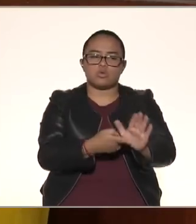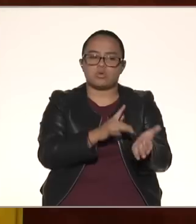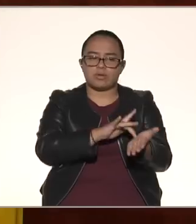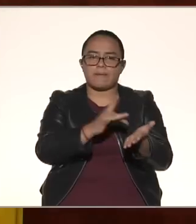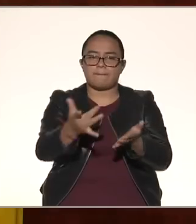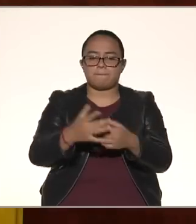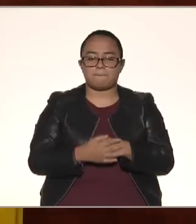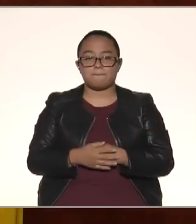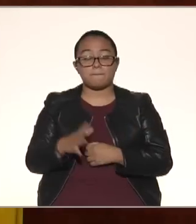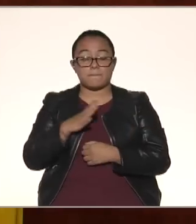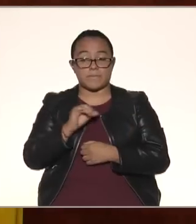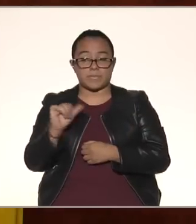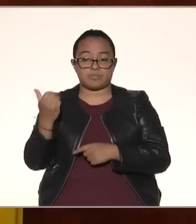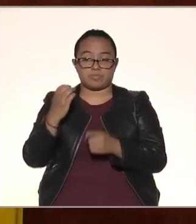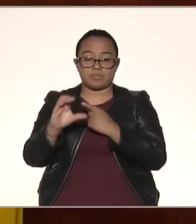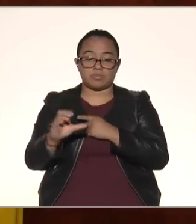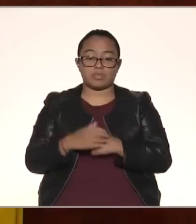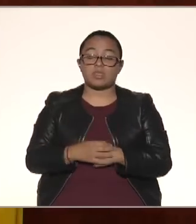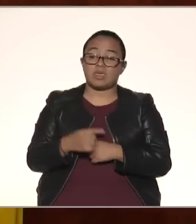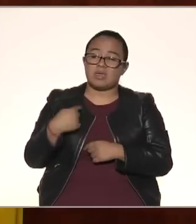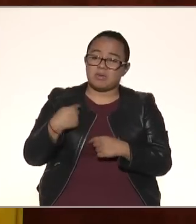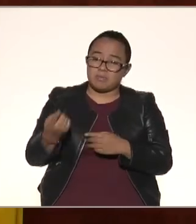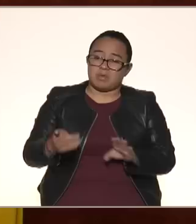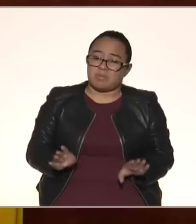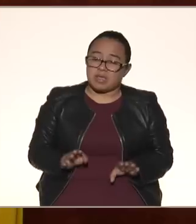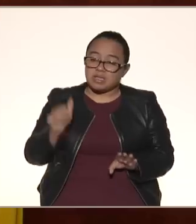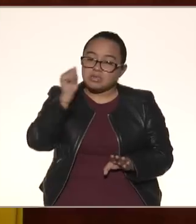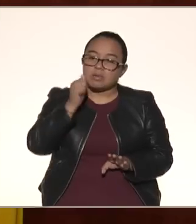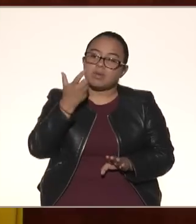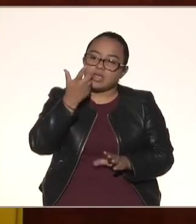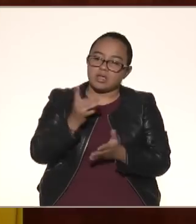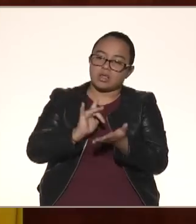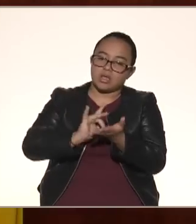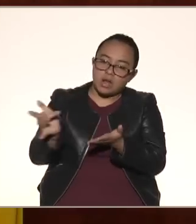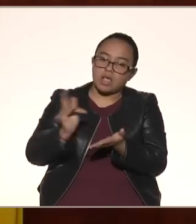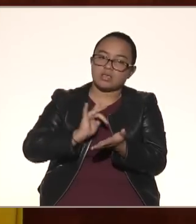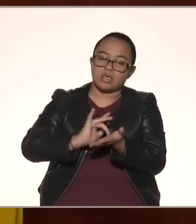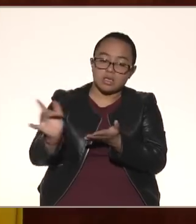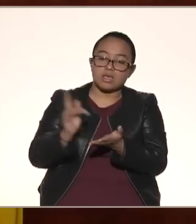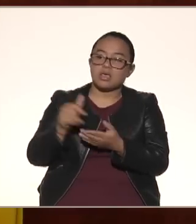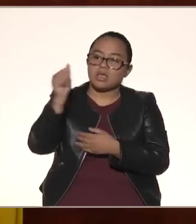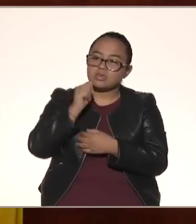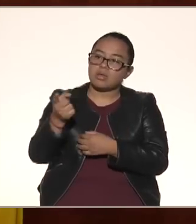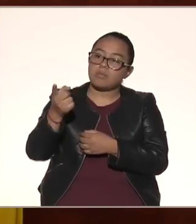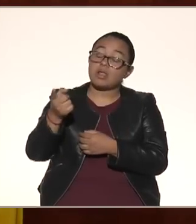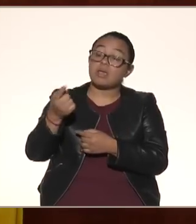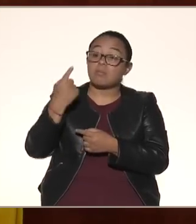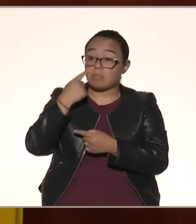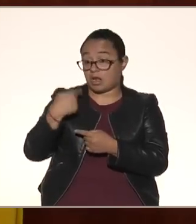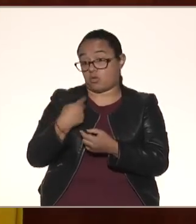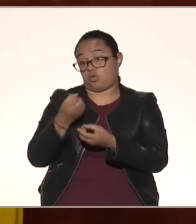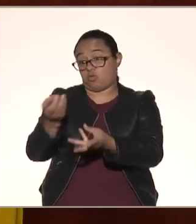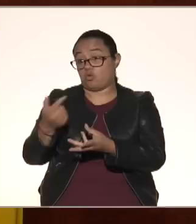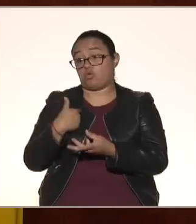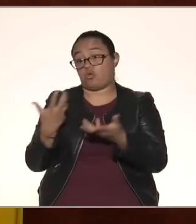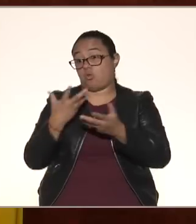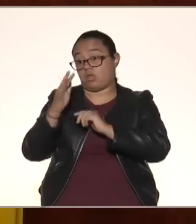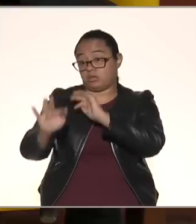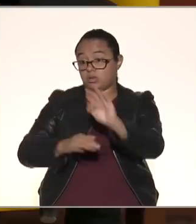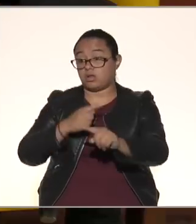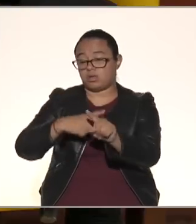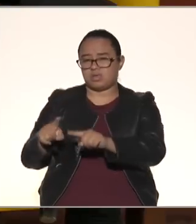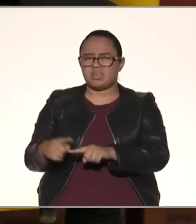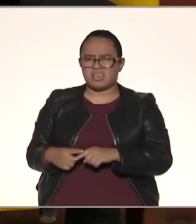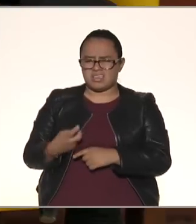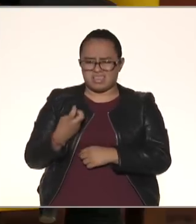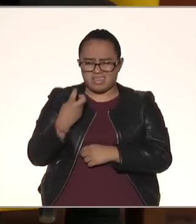que nos decía, mi pareja quiere que siempre le esté agradeciendo todo, continuamente me dice qué es lo que me dio, qué es lo que hizo, y yo creo que no